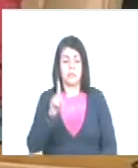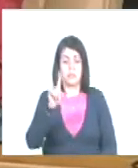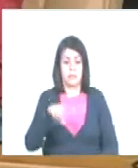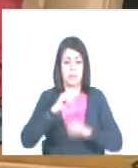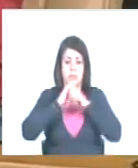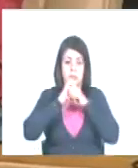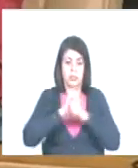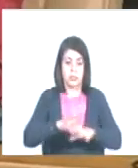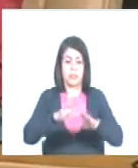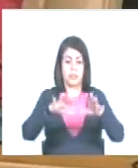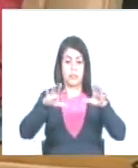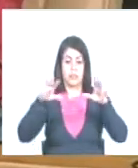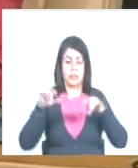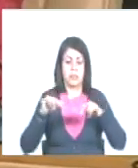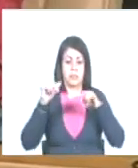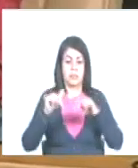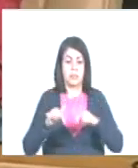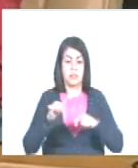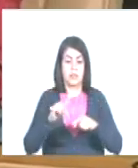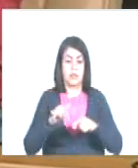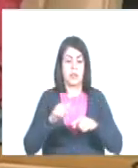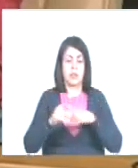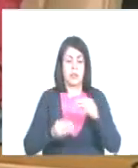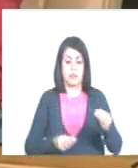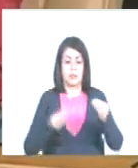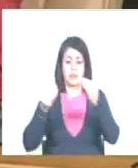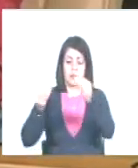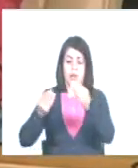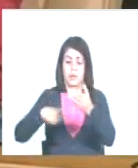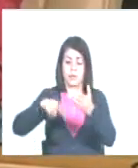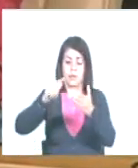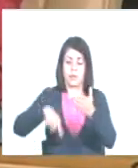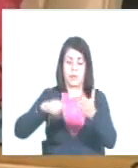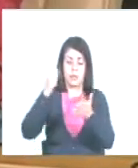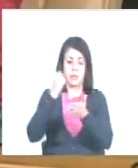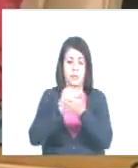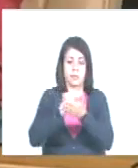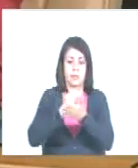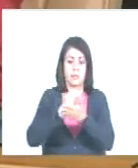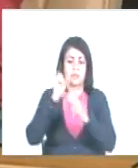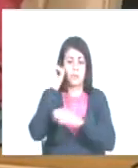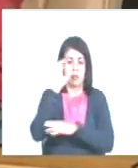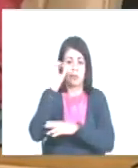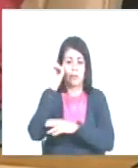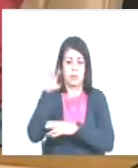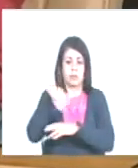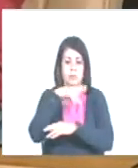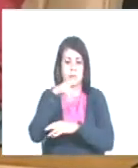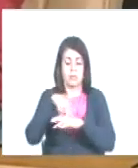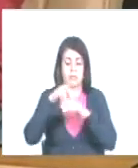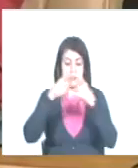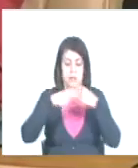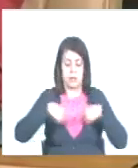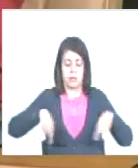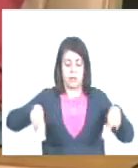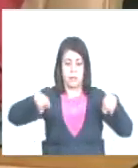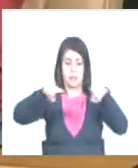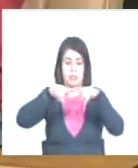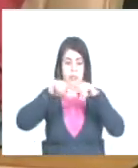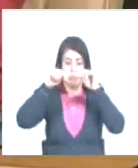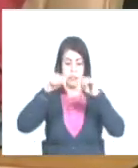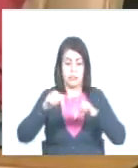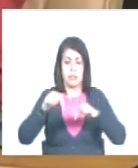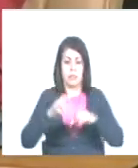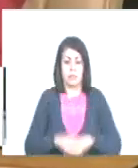dar máxima difusión del mismo, dado, firmado y sellado en el Palacio Federal Legislativo, sede de la